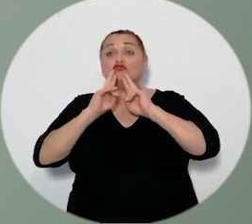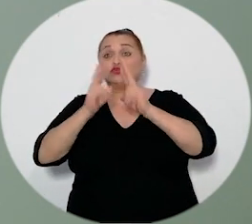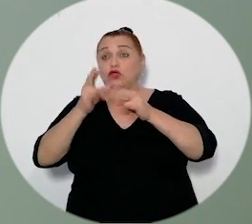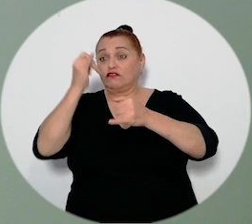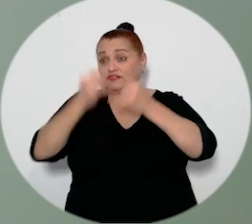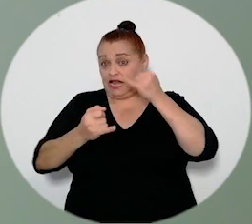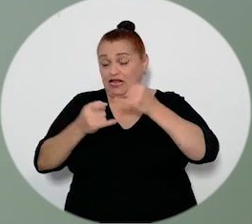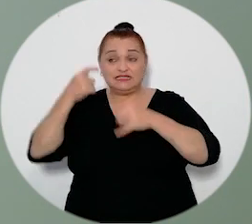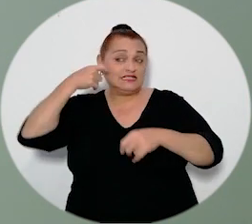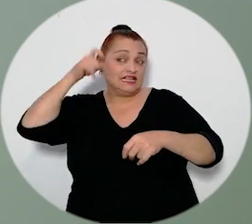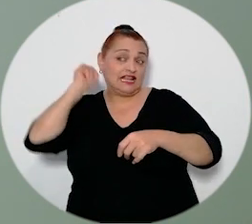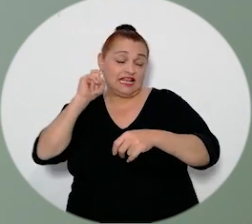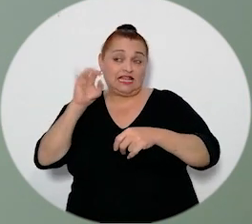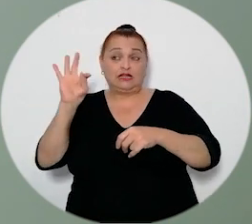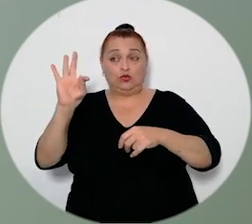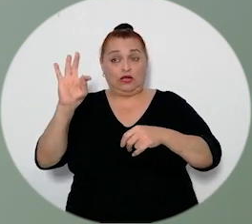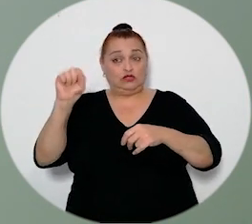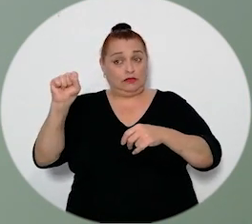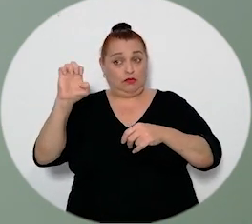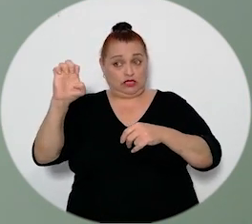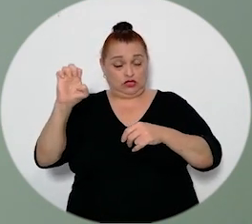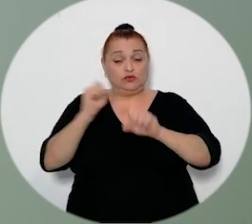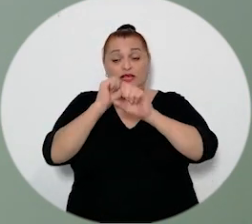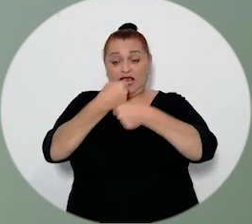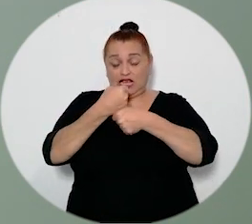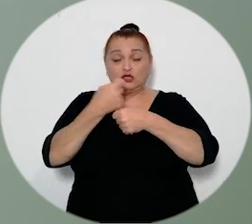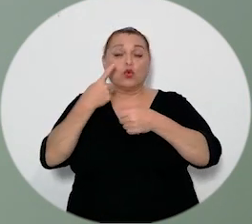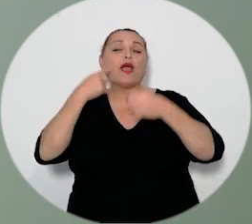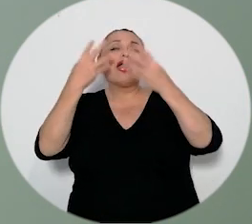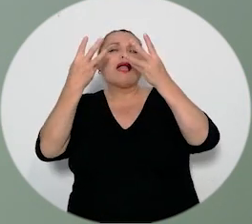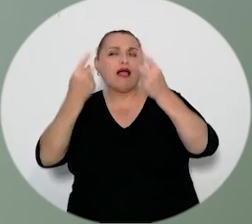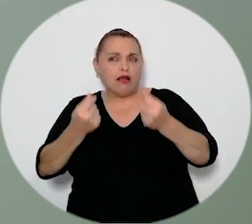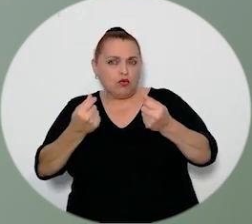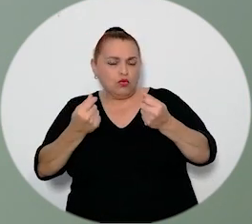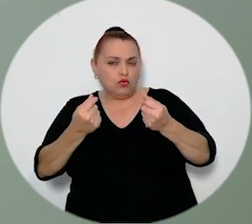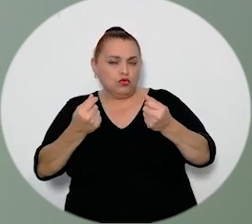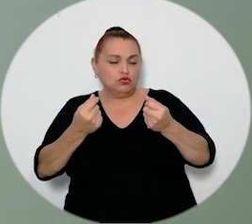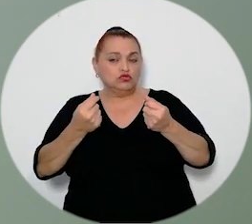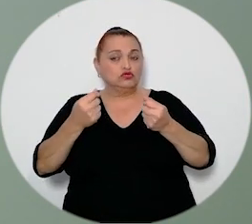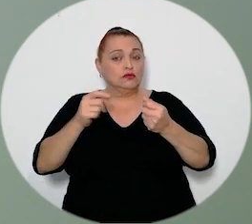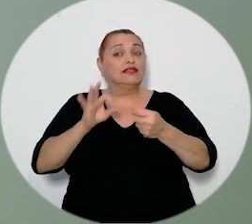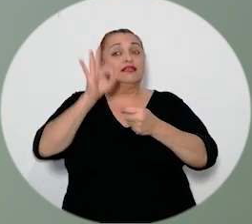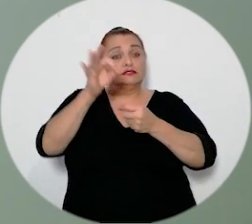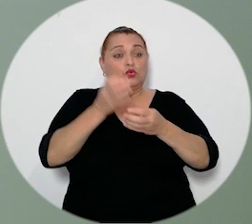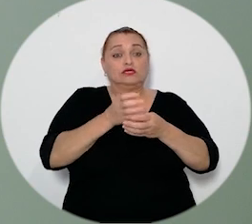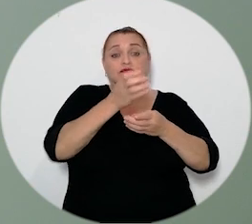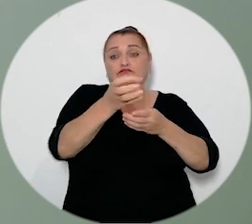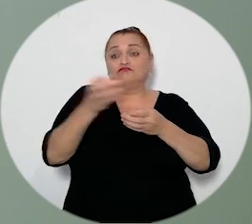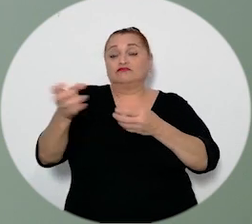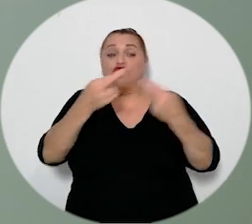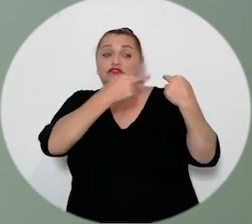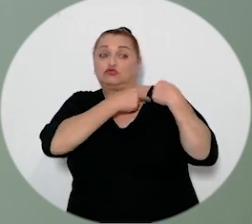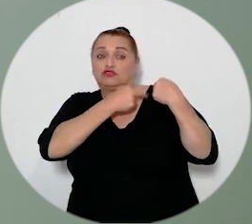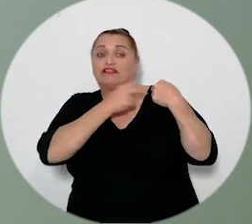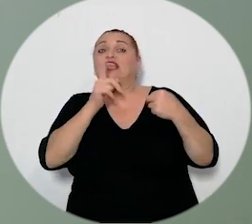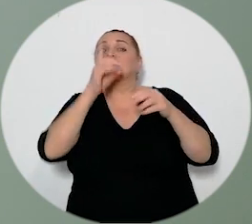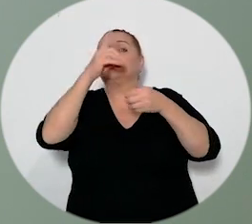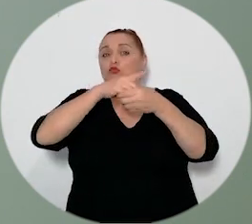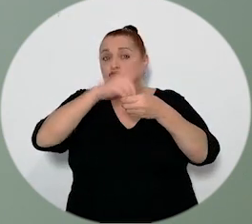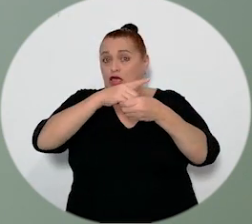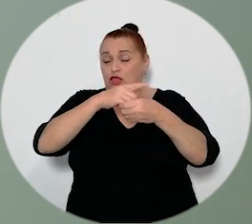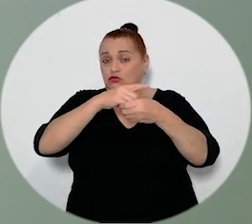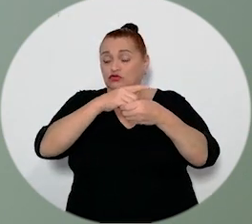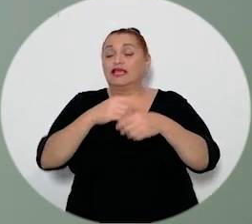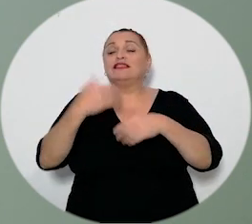finales a la Secretaría del Tribunal Supremo de Elecciones para la realización de los cálculos de cara a la distribución de escaños cuando corresponda, y